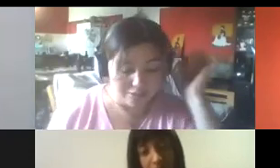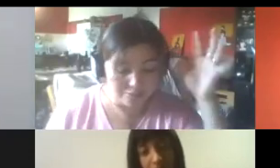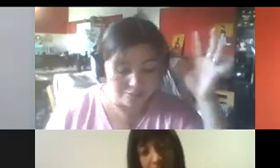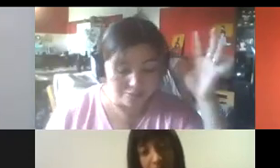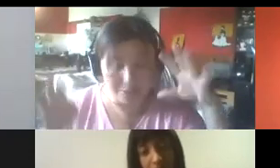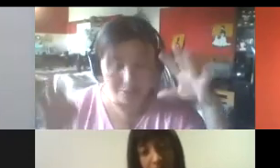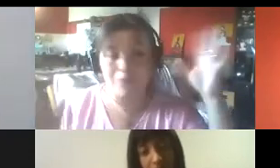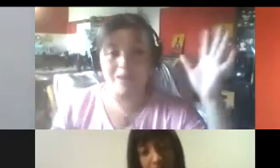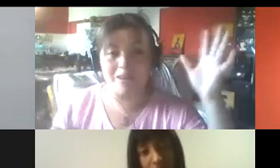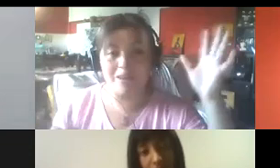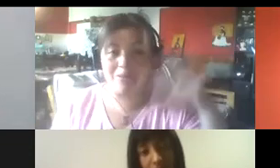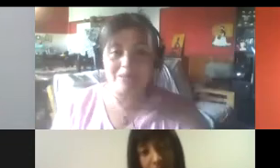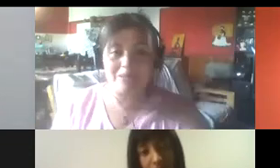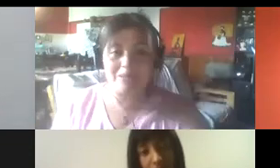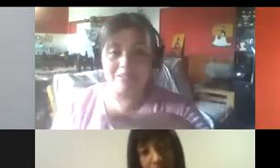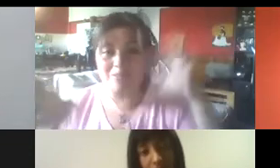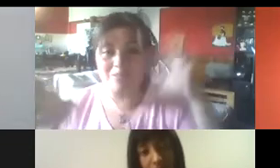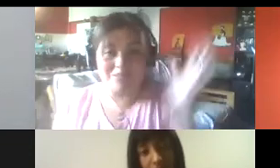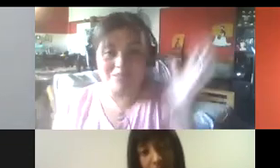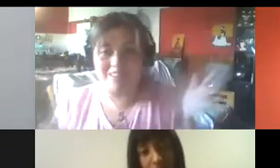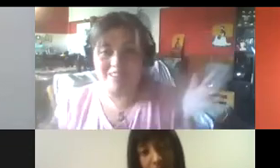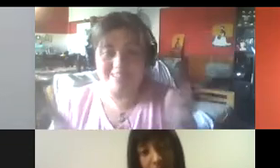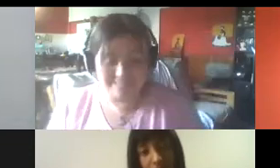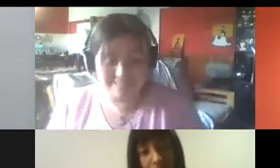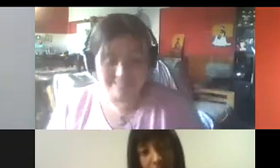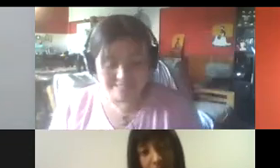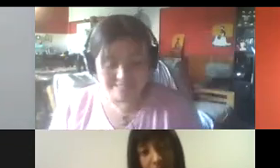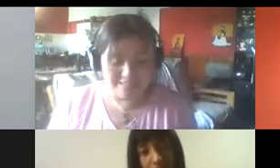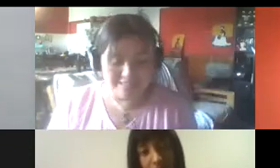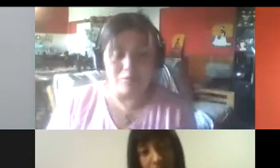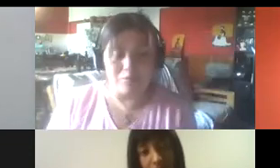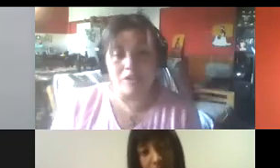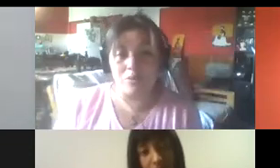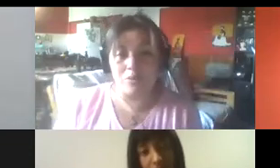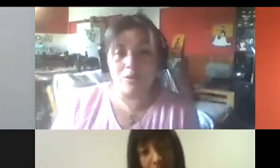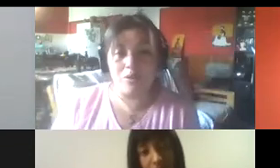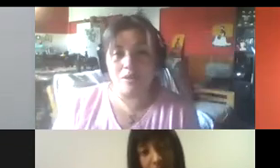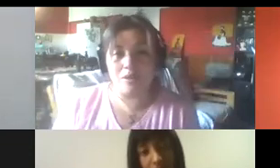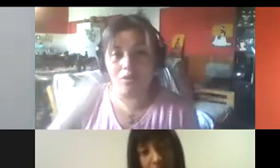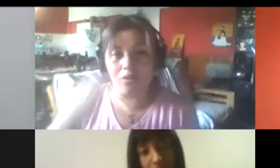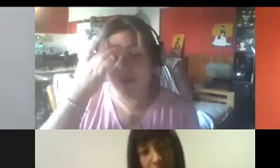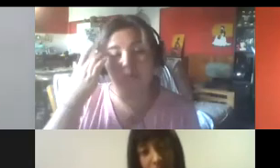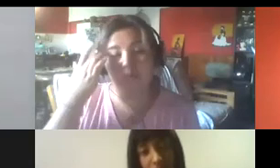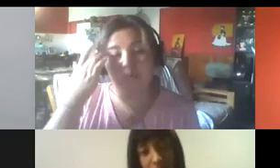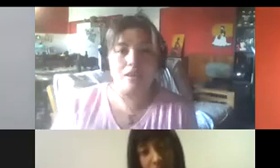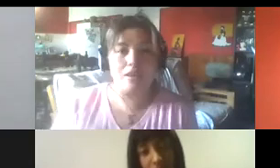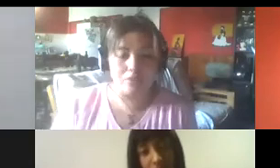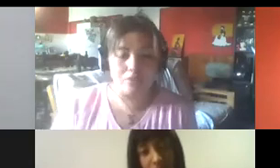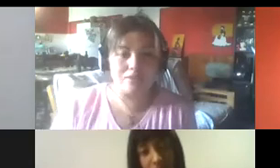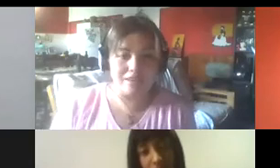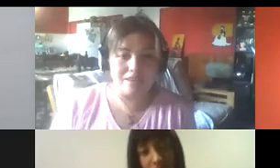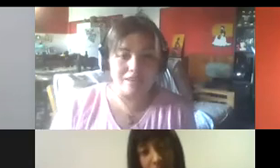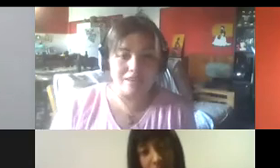tejidos, como que me mareé porque es como mucha... Muchos nombres. Porque yo vi los videos, no pude